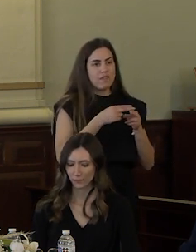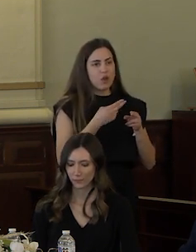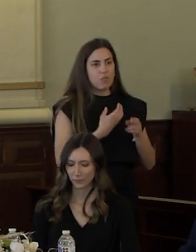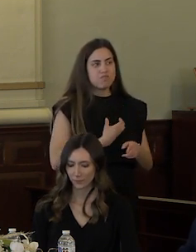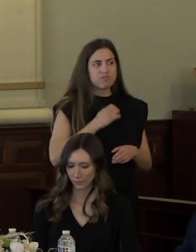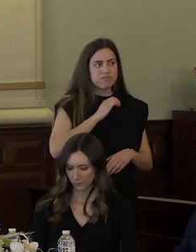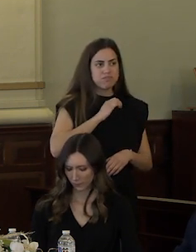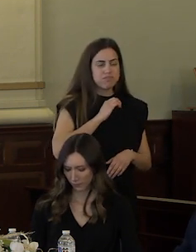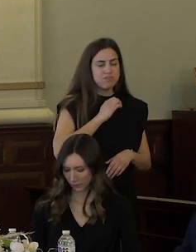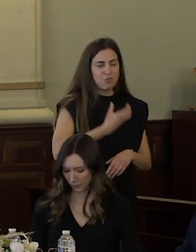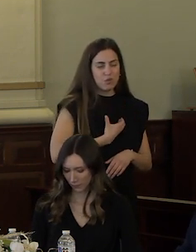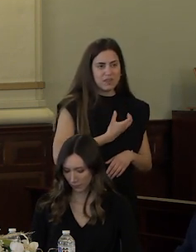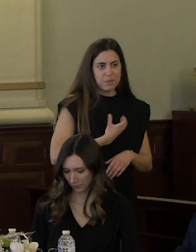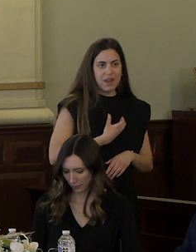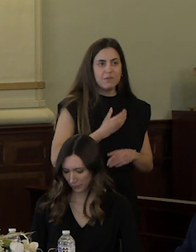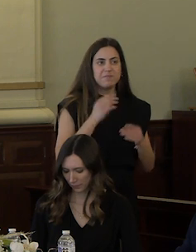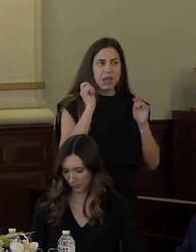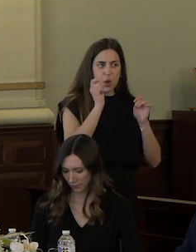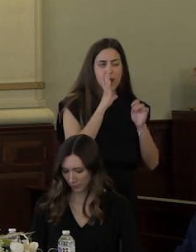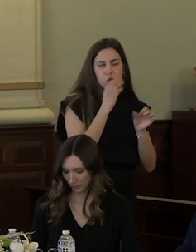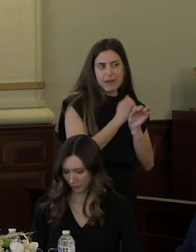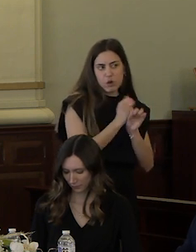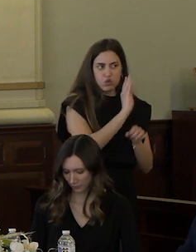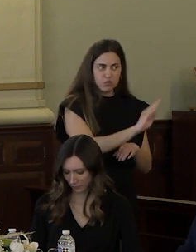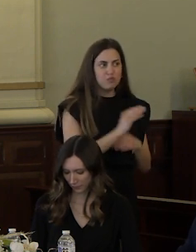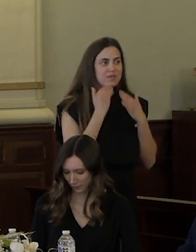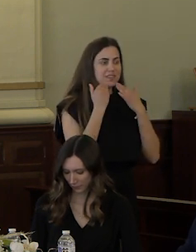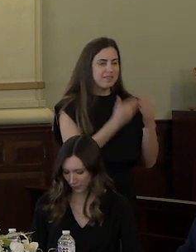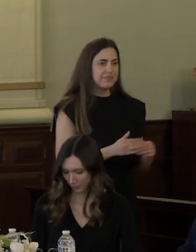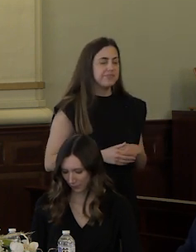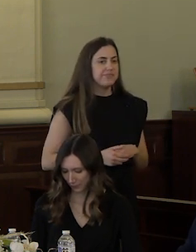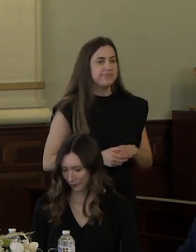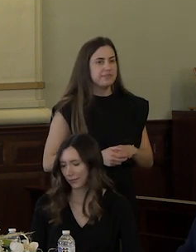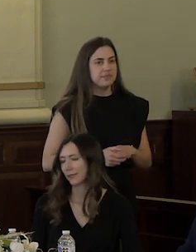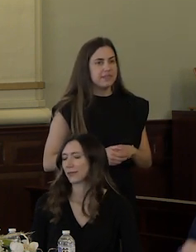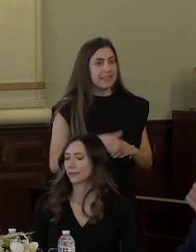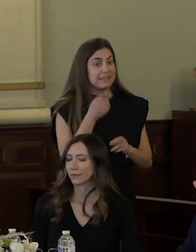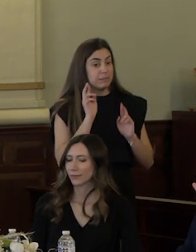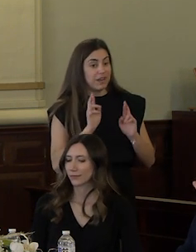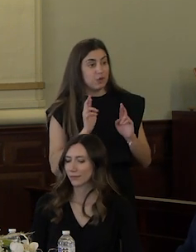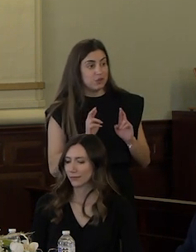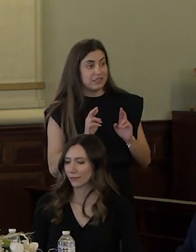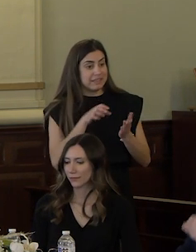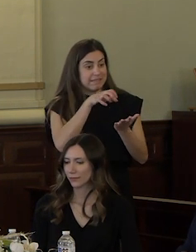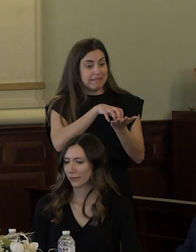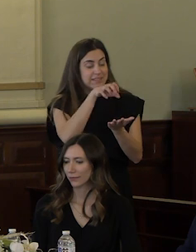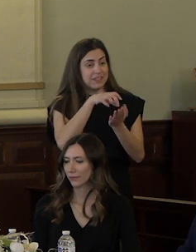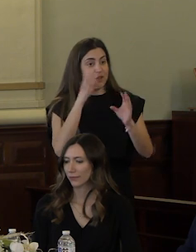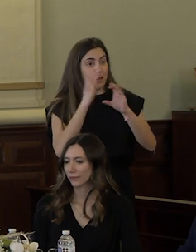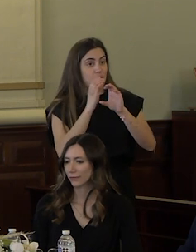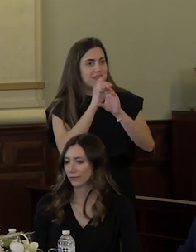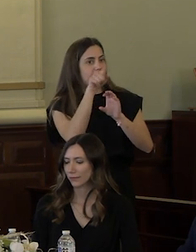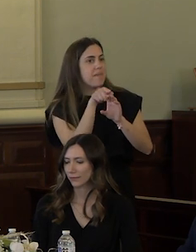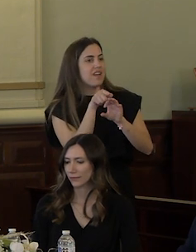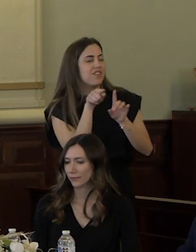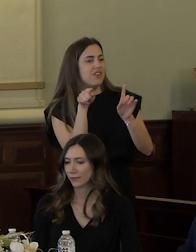ese trabajo desarrollado. Muchas gracias. Y esperemos que esa estación de autobuses pues también sea pues eso, un